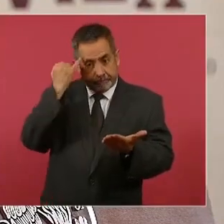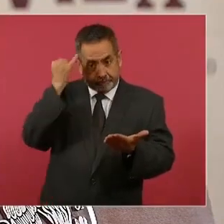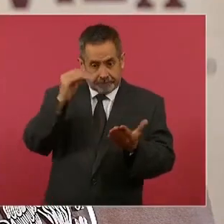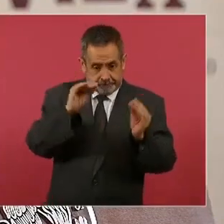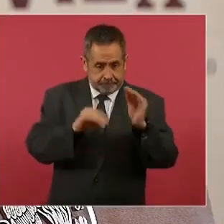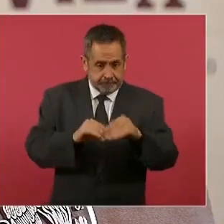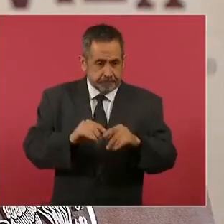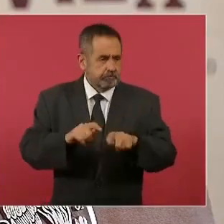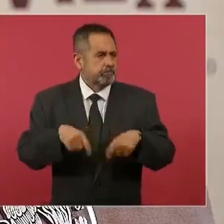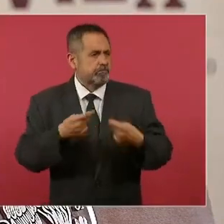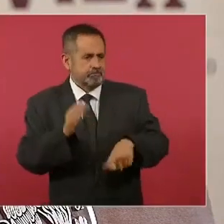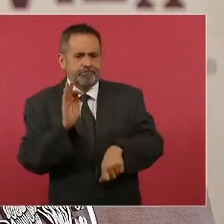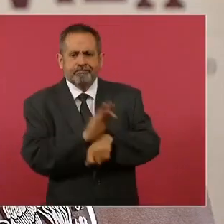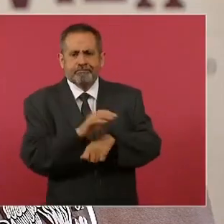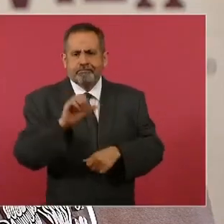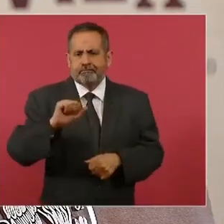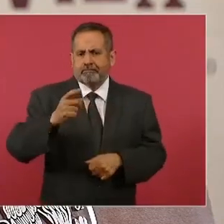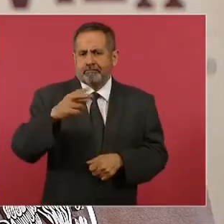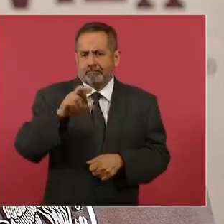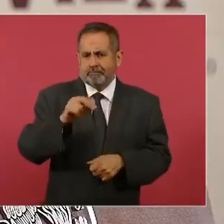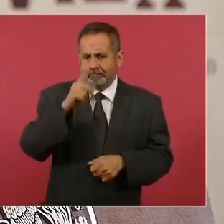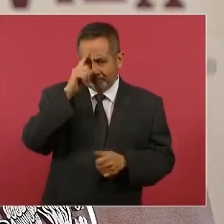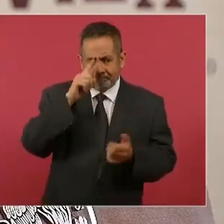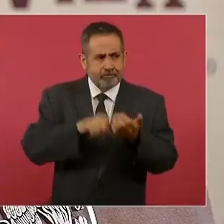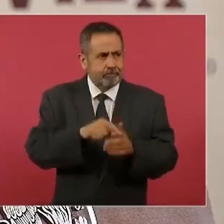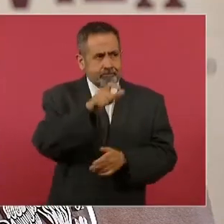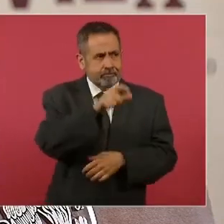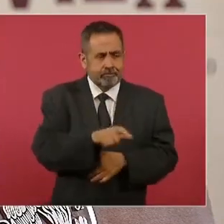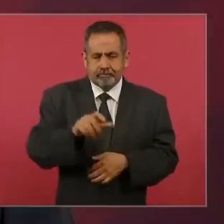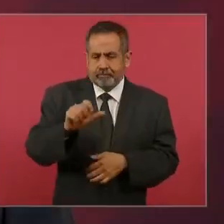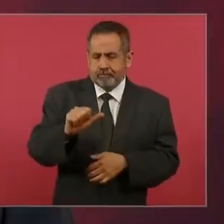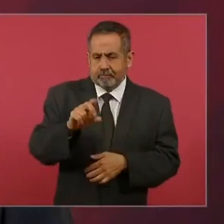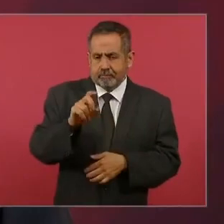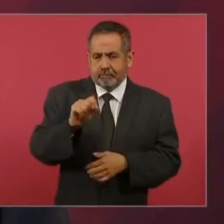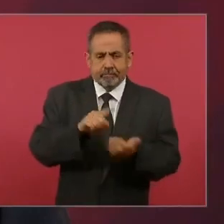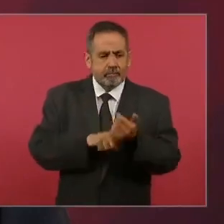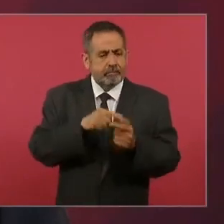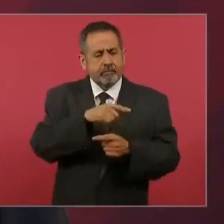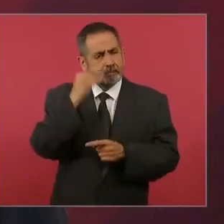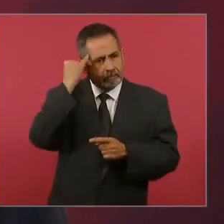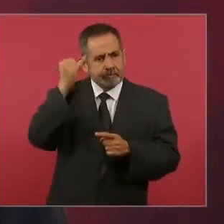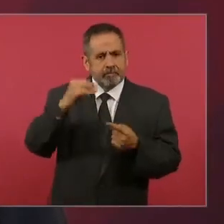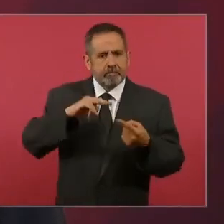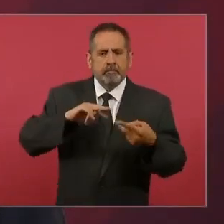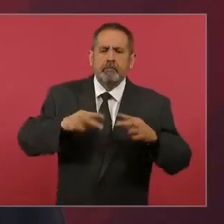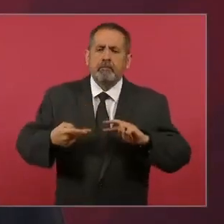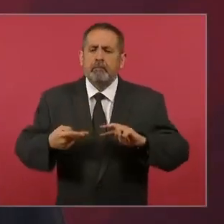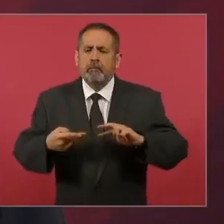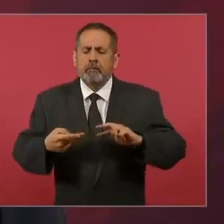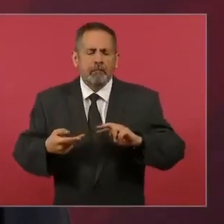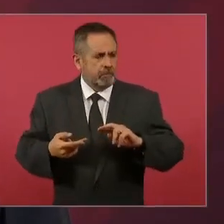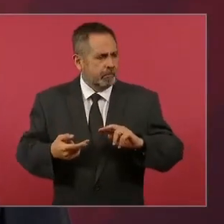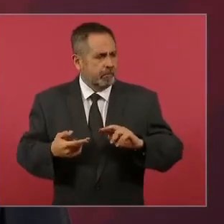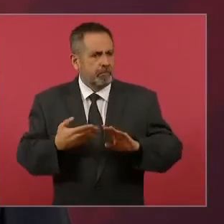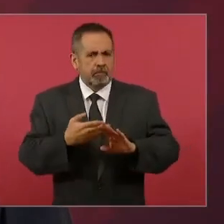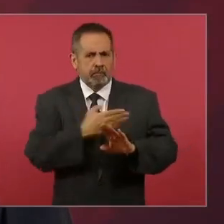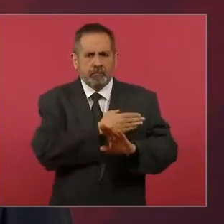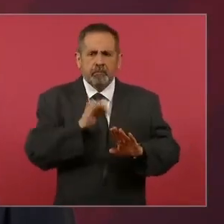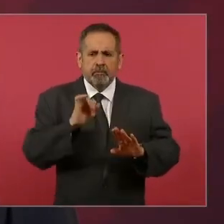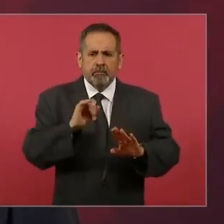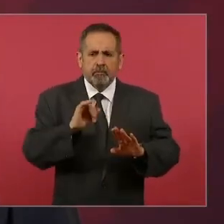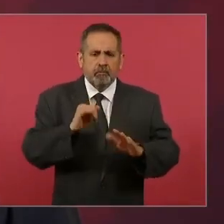plantea conceder el amparo a Cárdenas Fuentes, cambiando el criterio sostenido previamente por